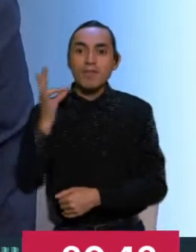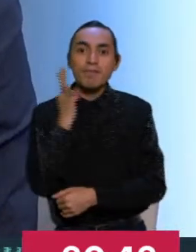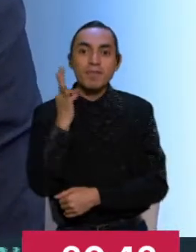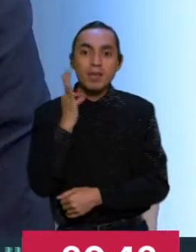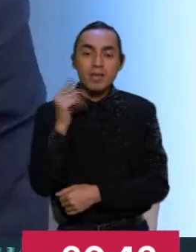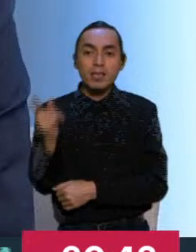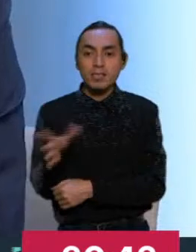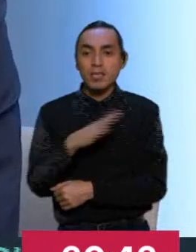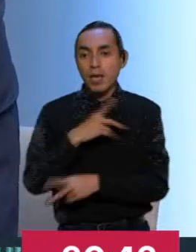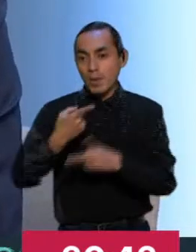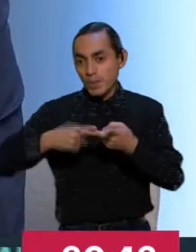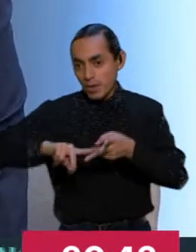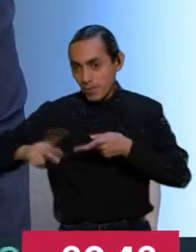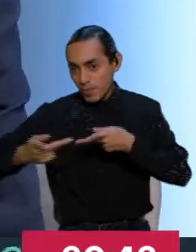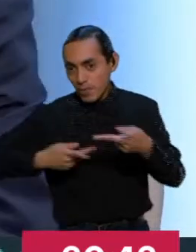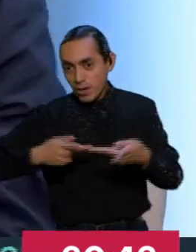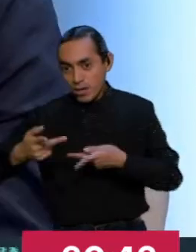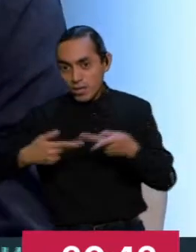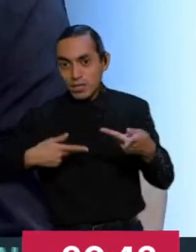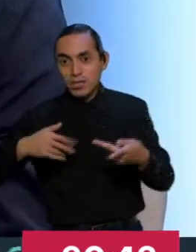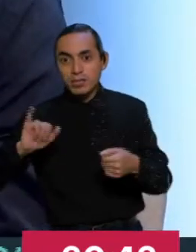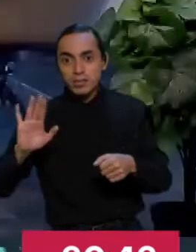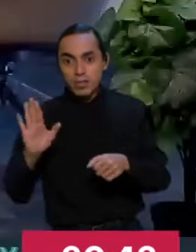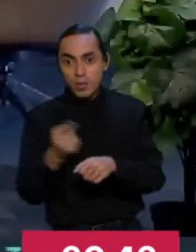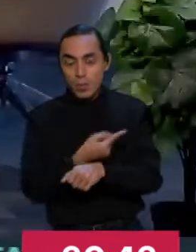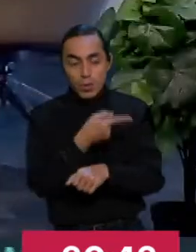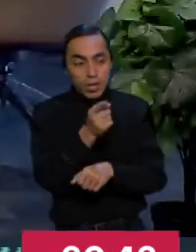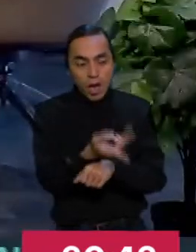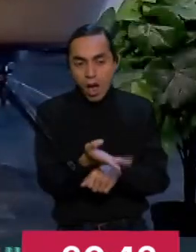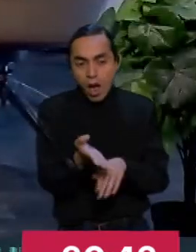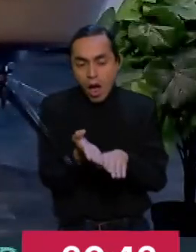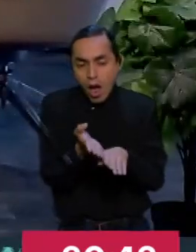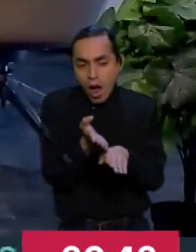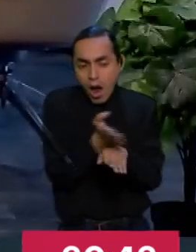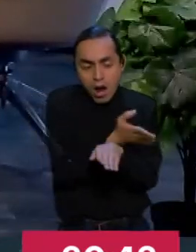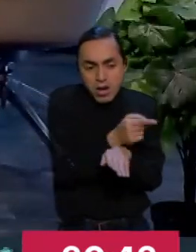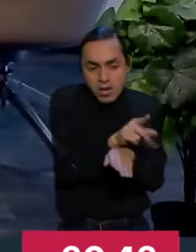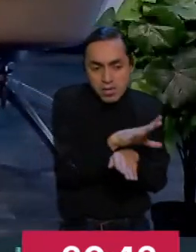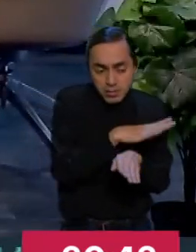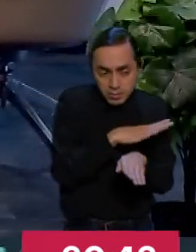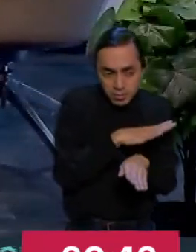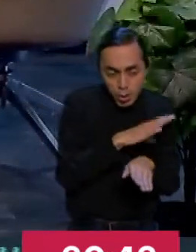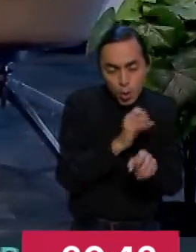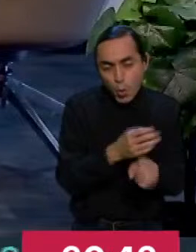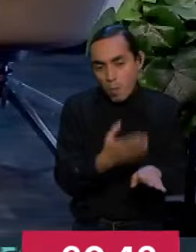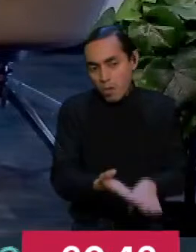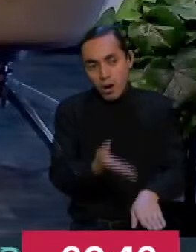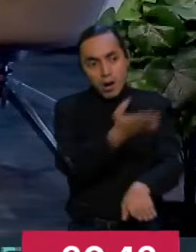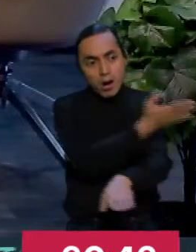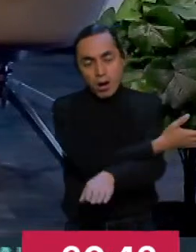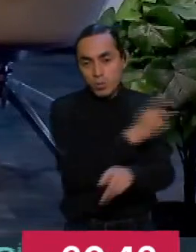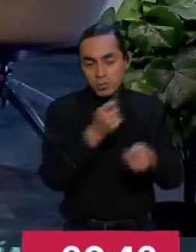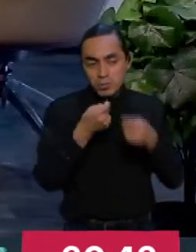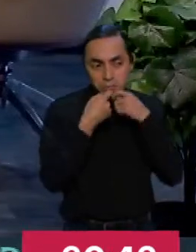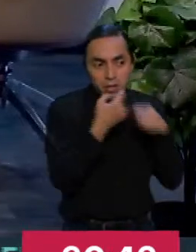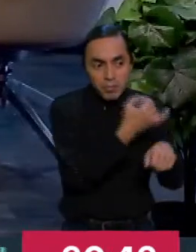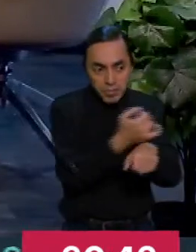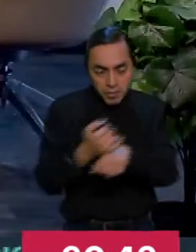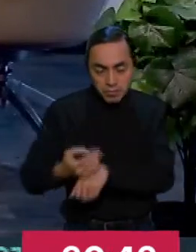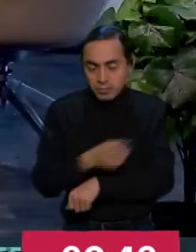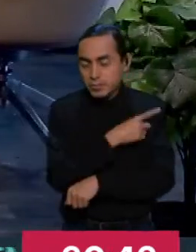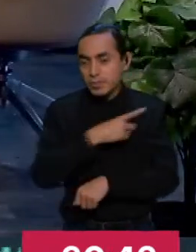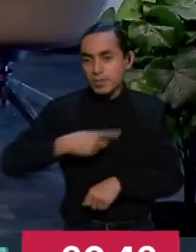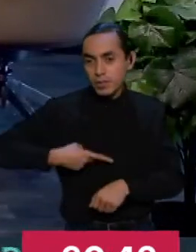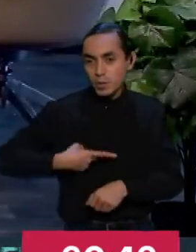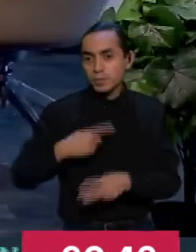a preparar, porque no es lo mismo investigar un delito fresco que un delito de hace 20, 30 años, ¿no? Y tercero, muy importante, de cómo